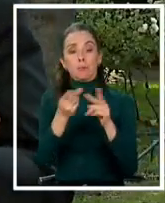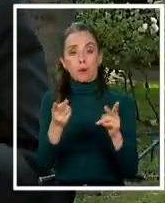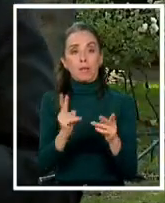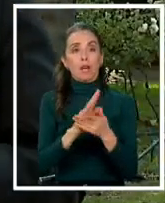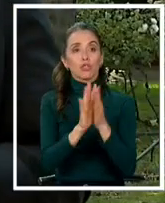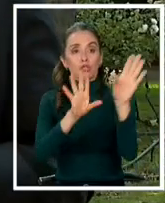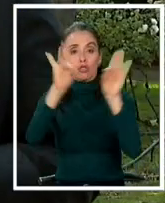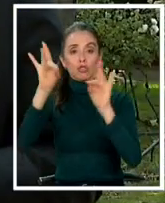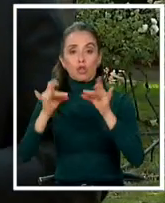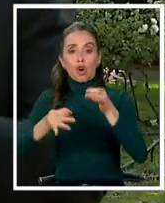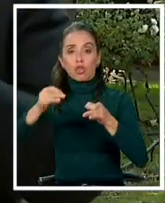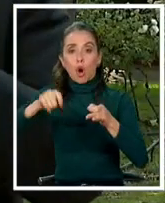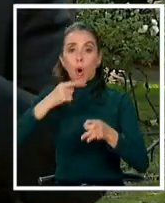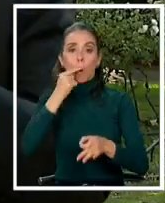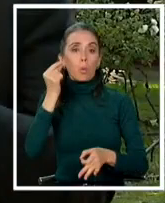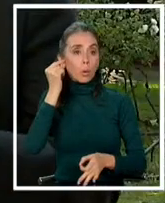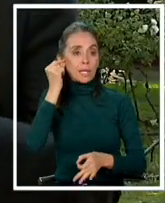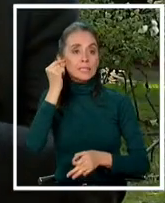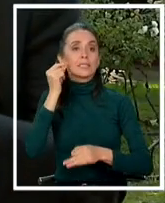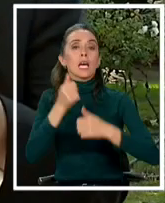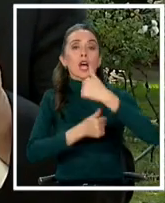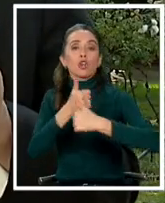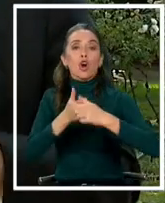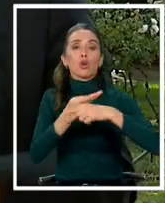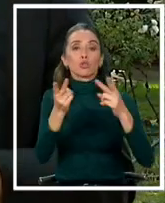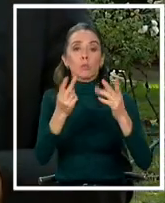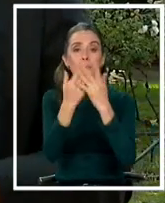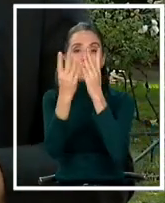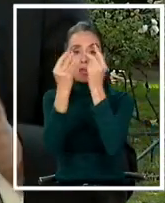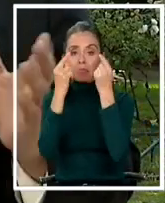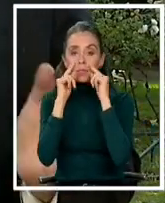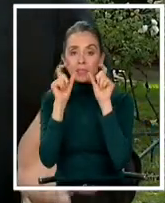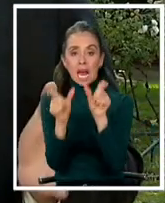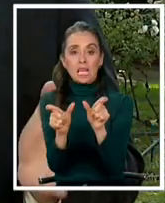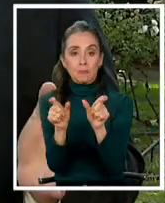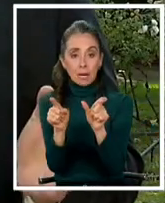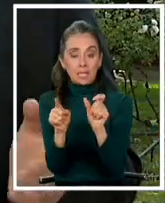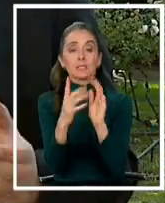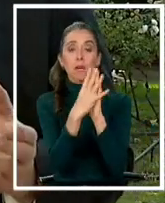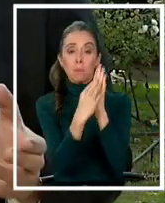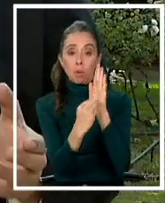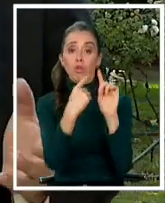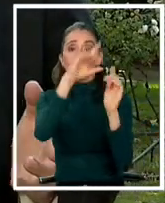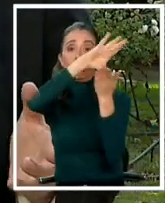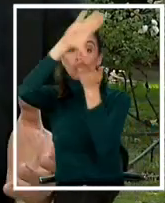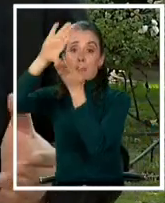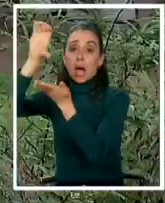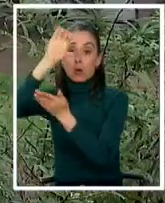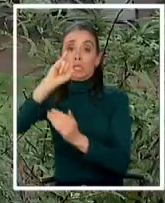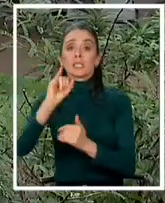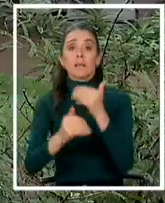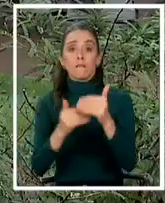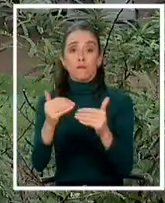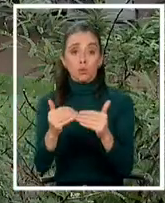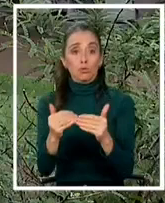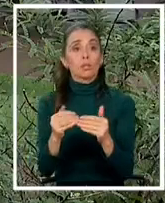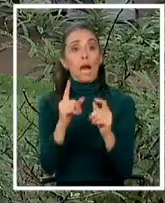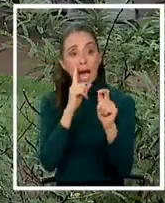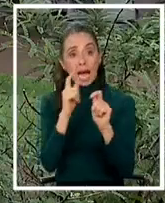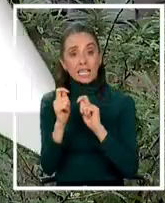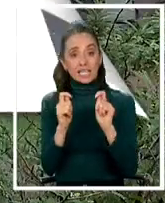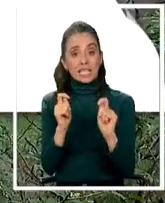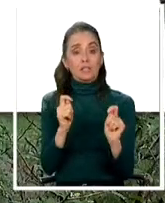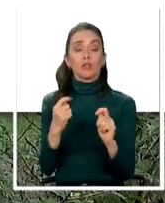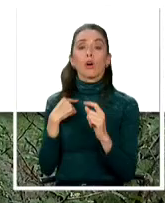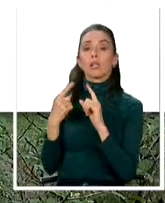todos los jueces del país a través de concursos públicos que sean transparentes esto un modelo que funciona en muchos países de europa un potencial riesgo de